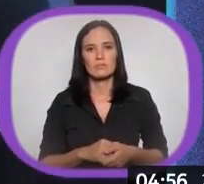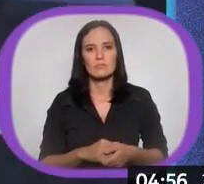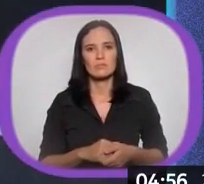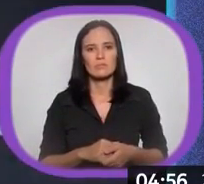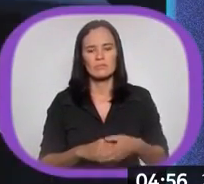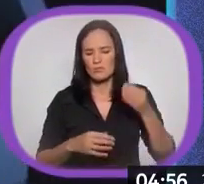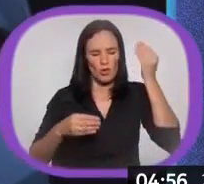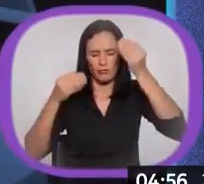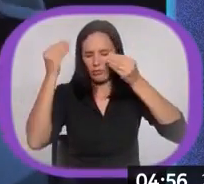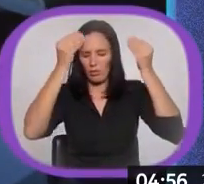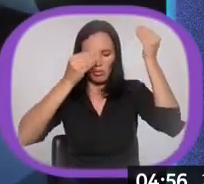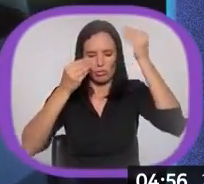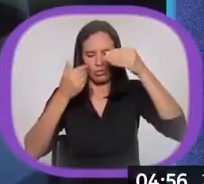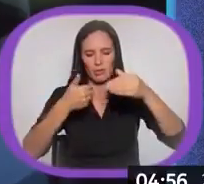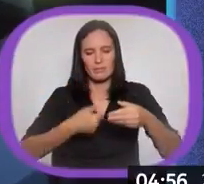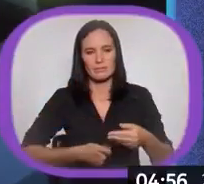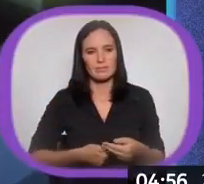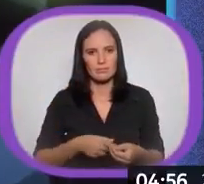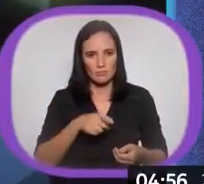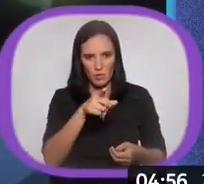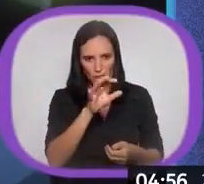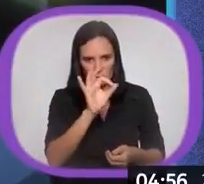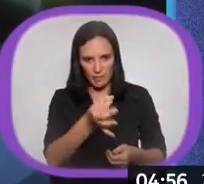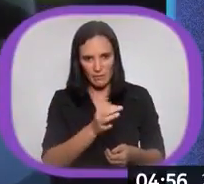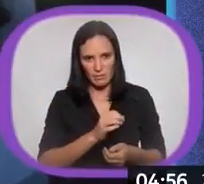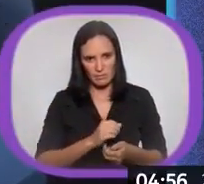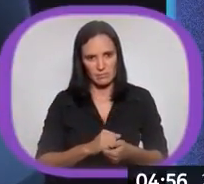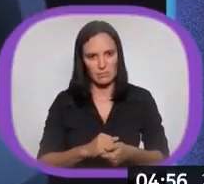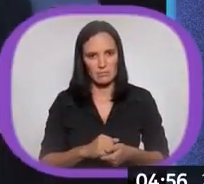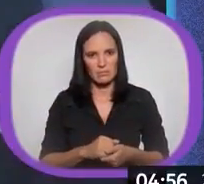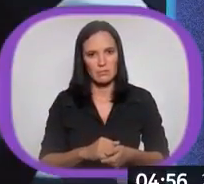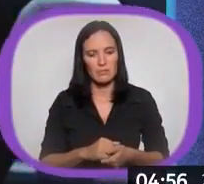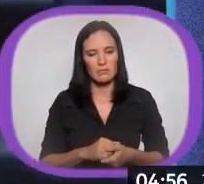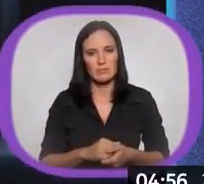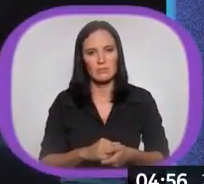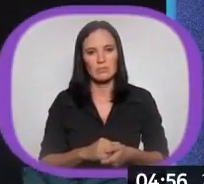¡Tancor, confundido! Haz lo que sabes que es correcto.